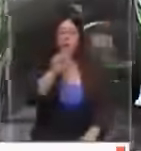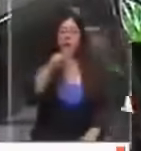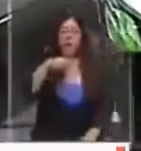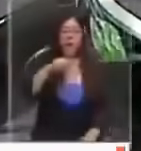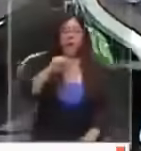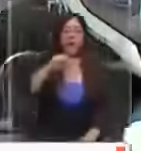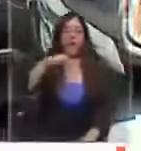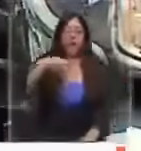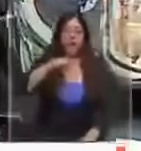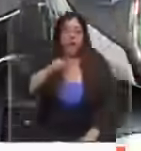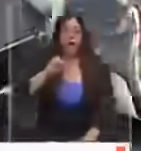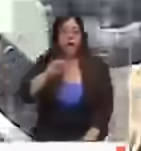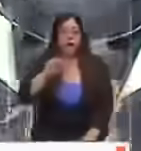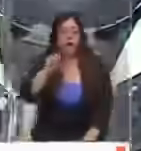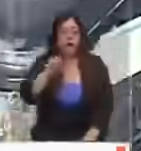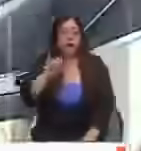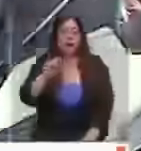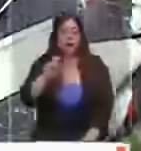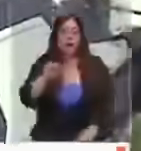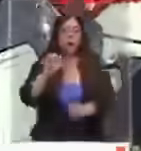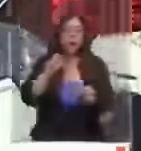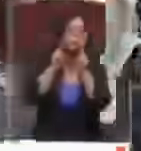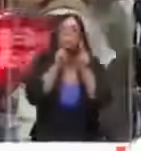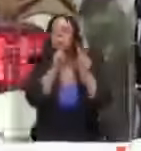la entrada donde tú te encuentras, Ana.